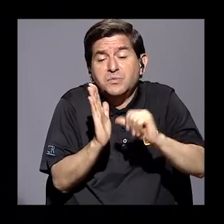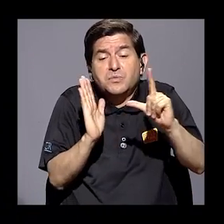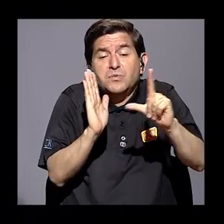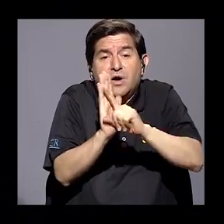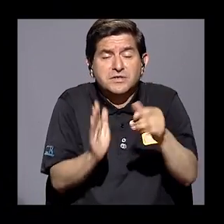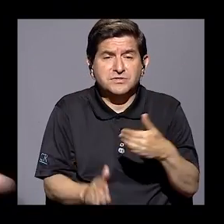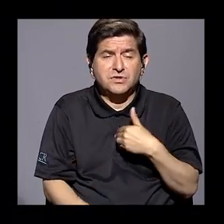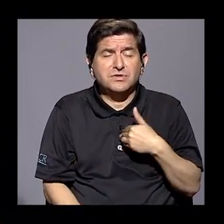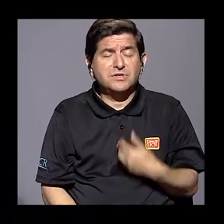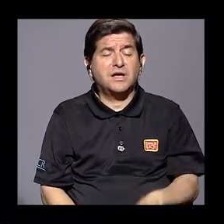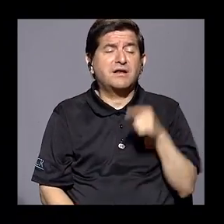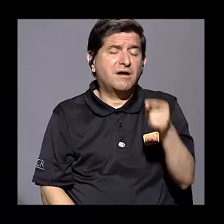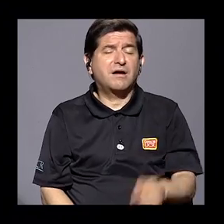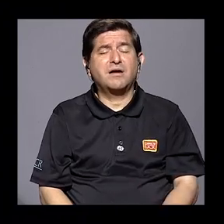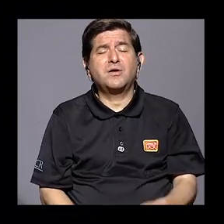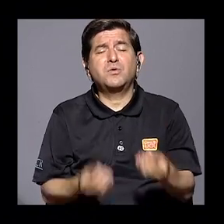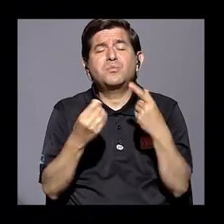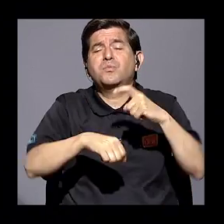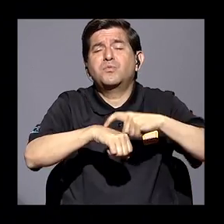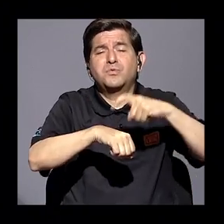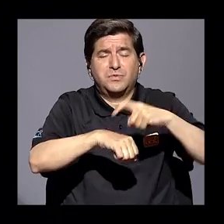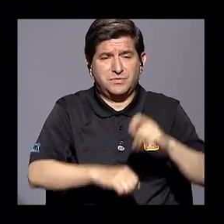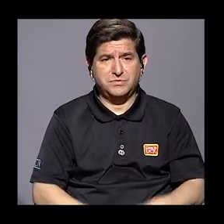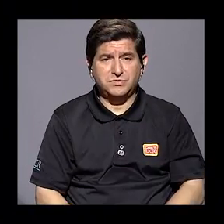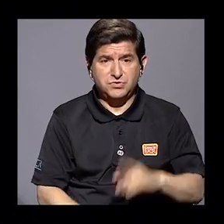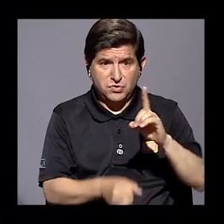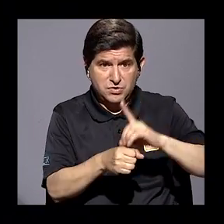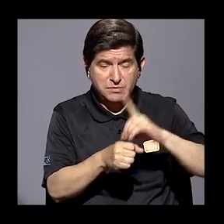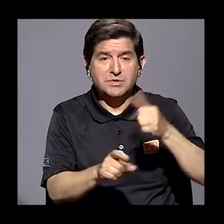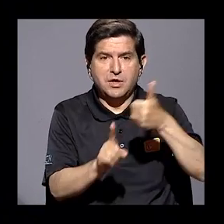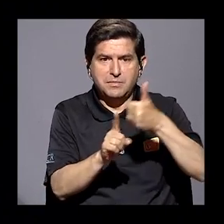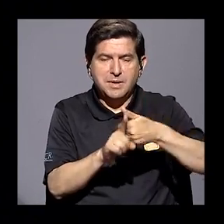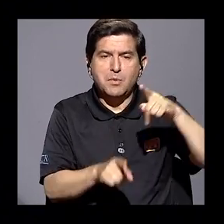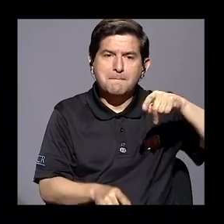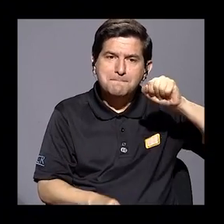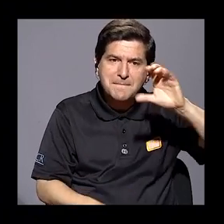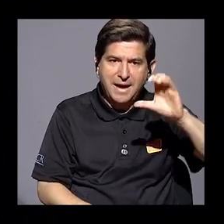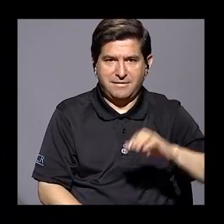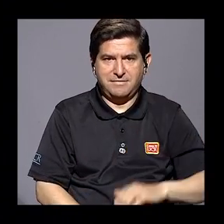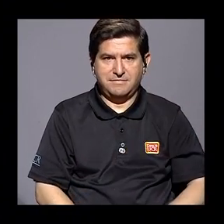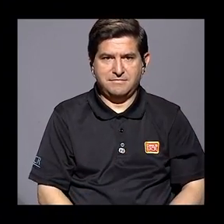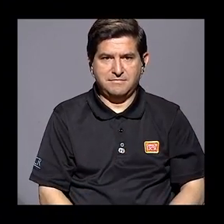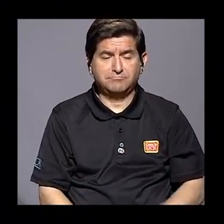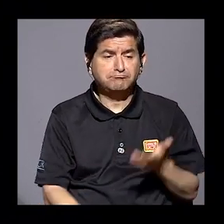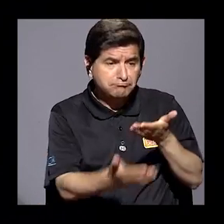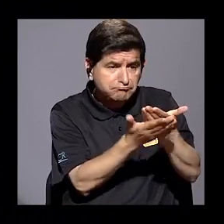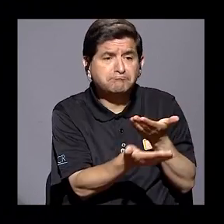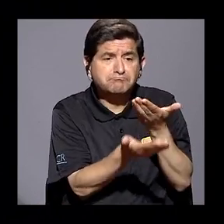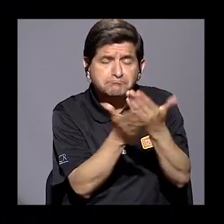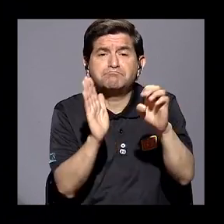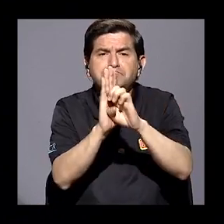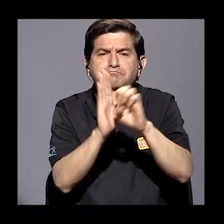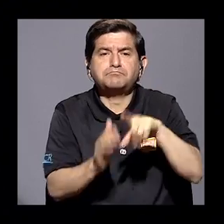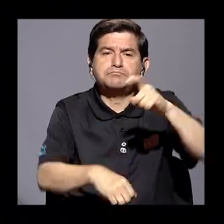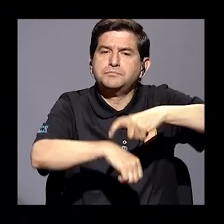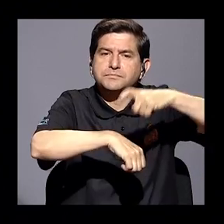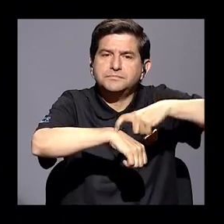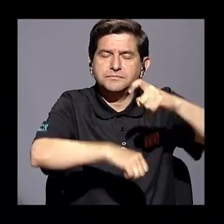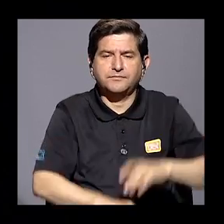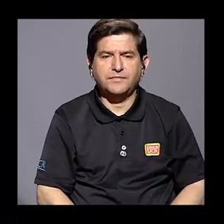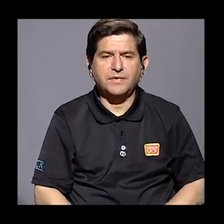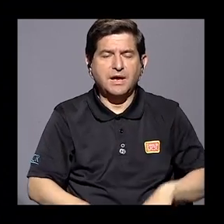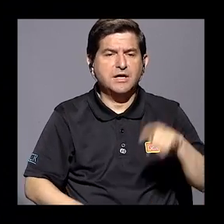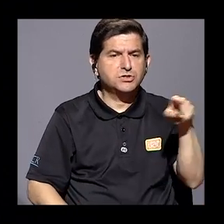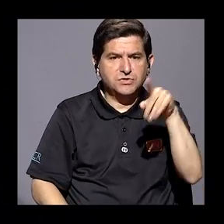en la asamblea legislativa que tienen rato dando vueltas e inclusive diputados del propio pack que proponían por ejemplo en algún